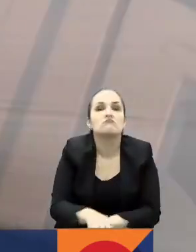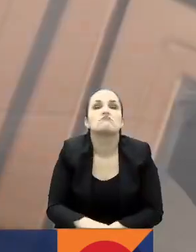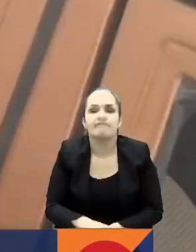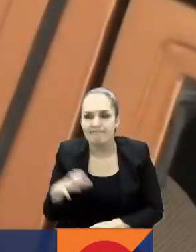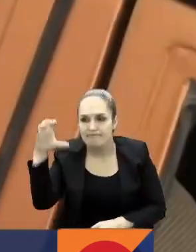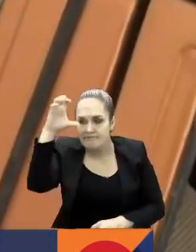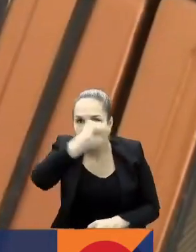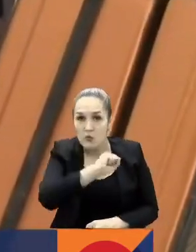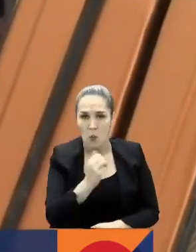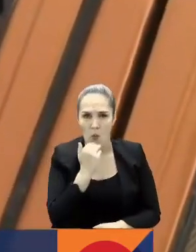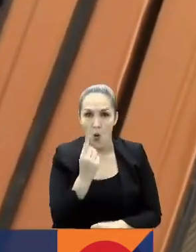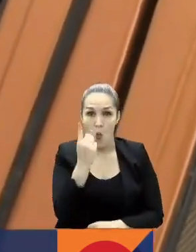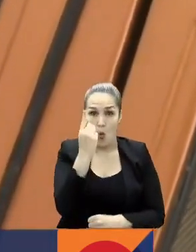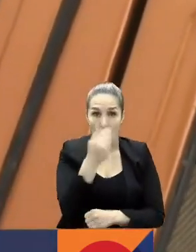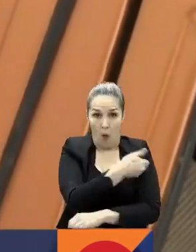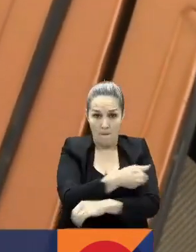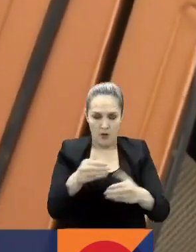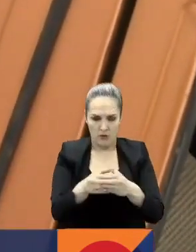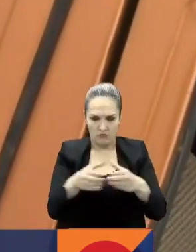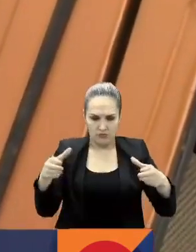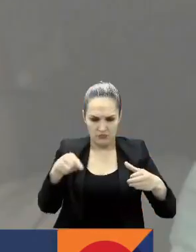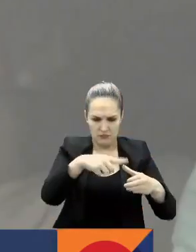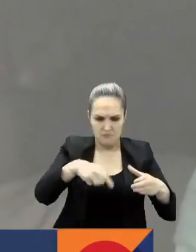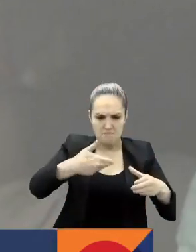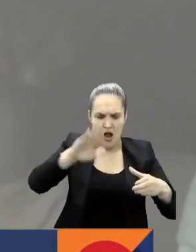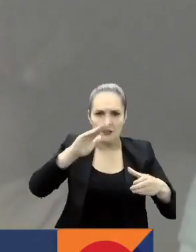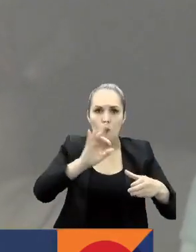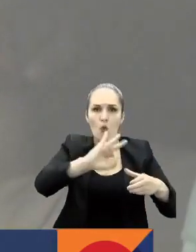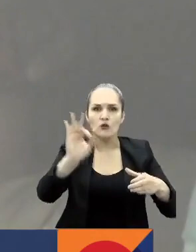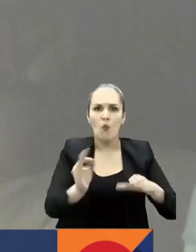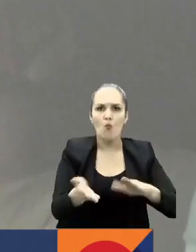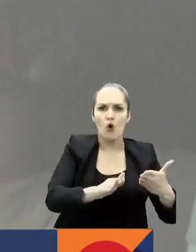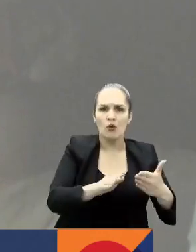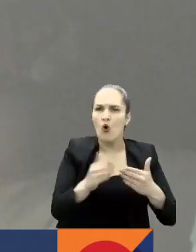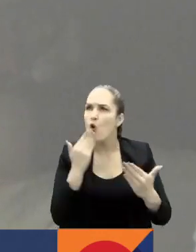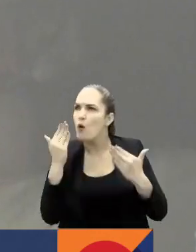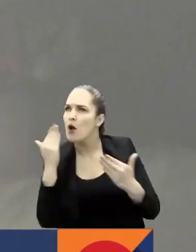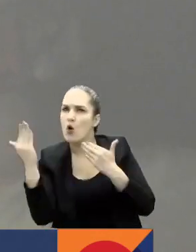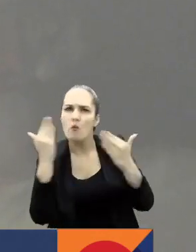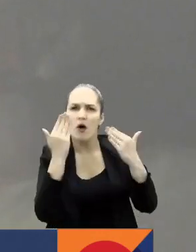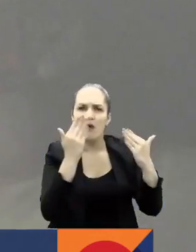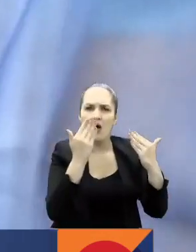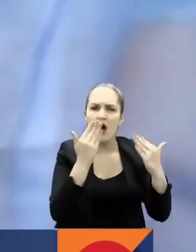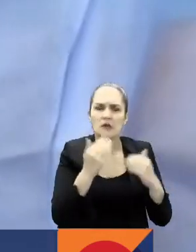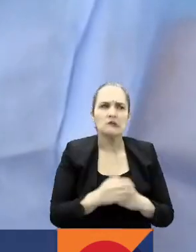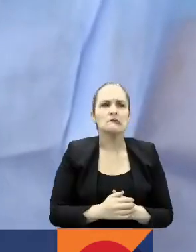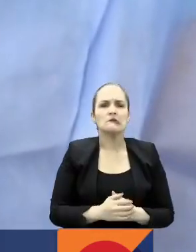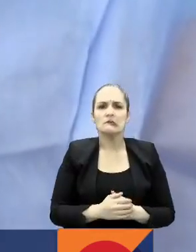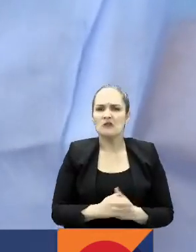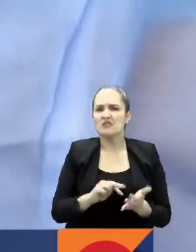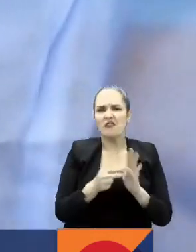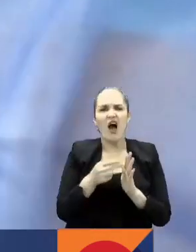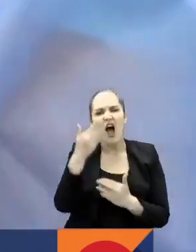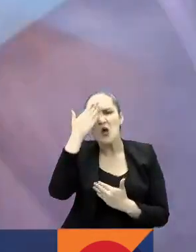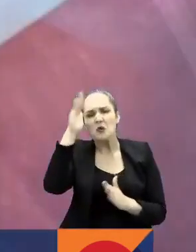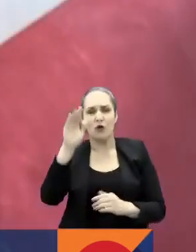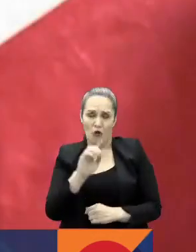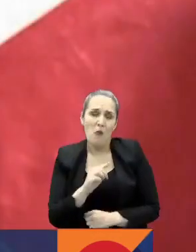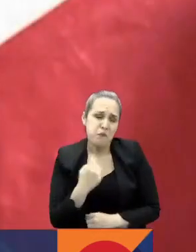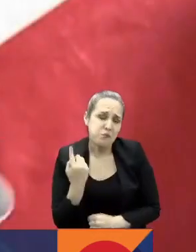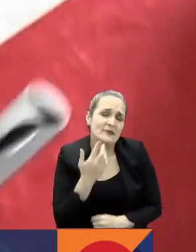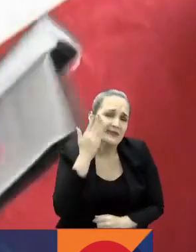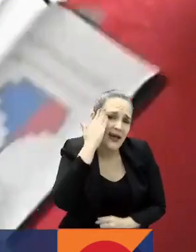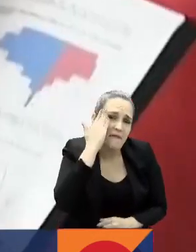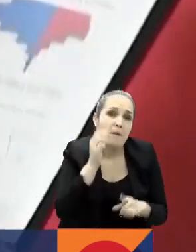de habitantes a causa de la pandemia en el mundo. Y aunque esto ya no suponga novedad, sí lo es el criterio a partir del cual se